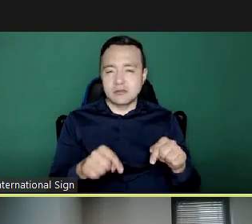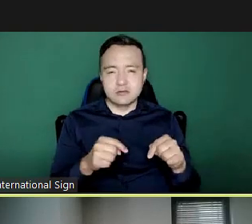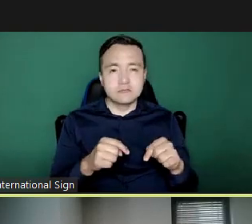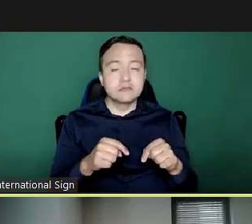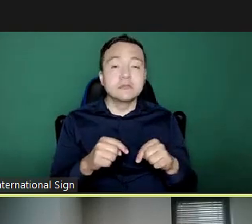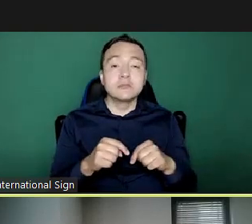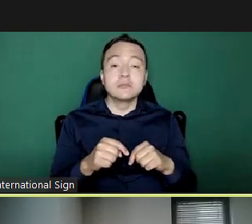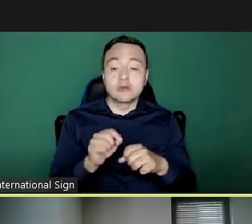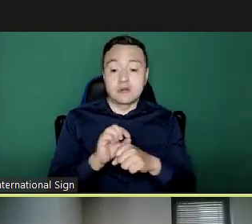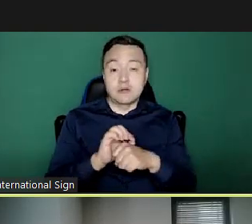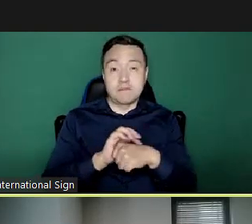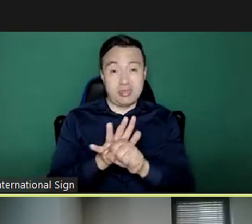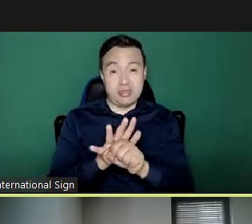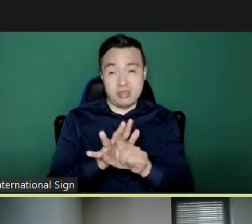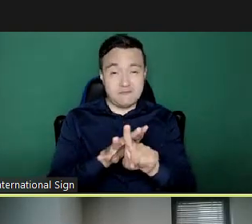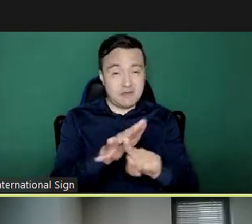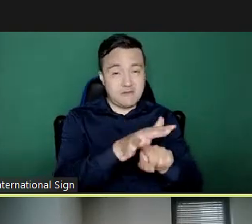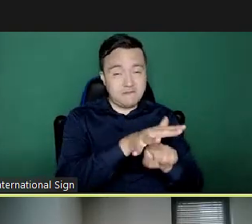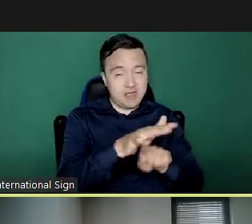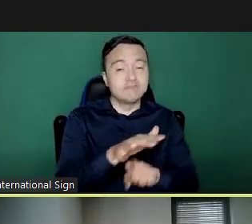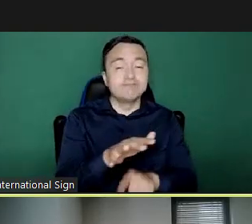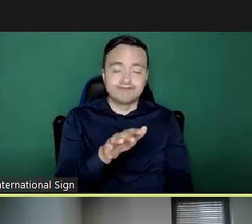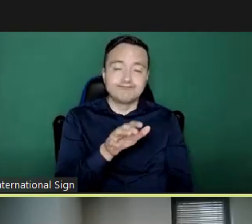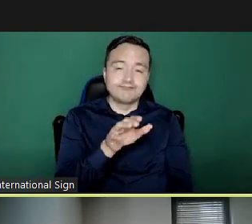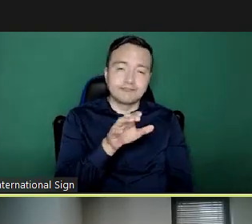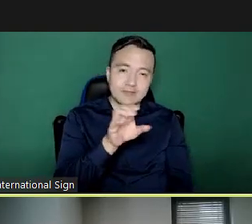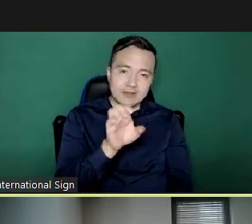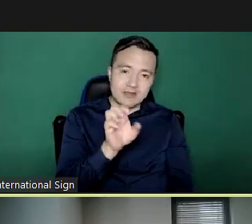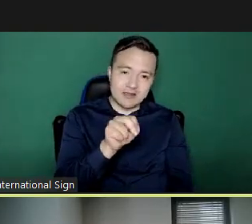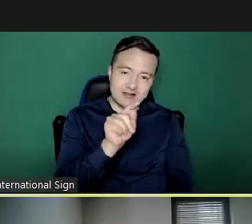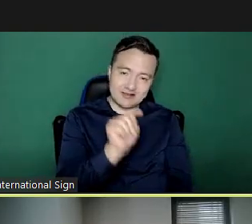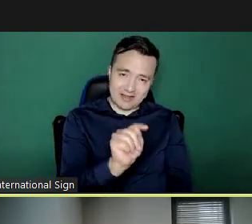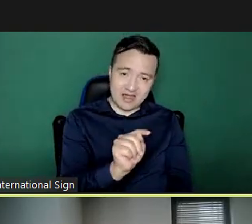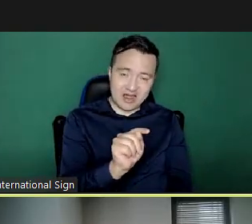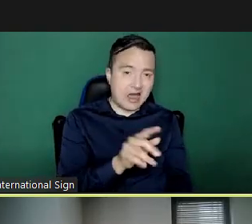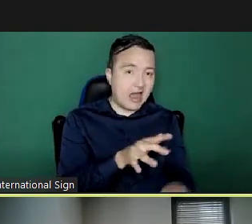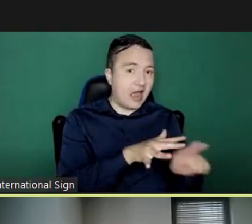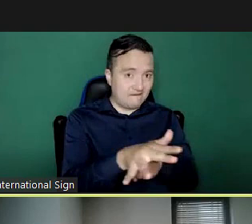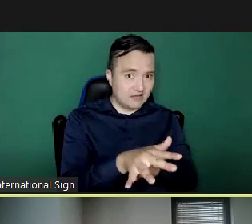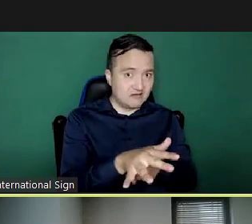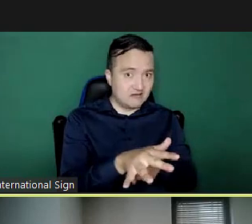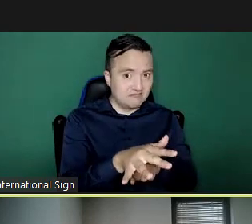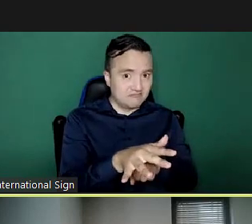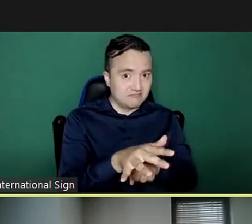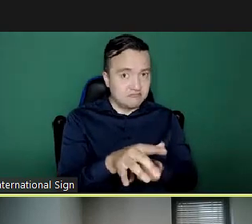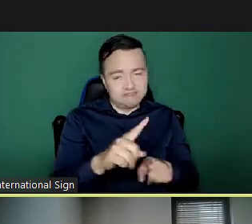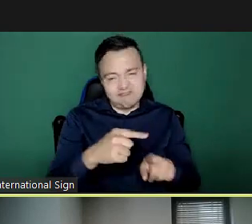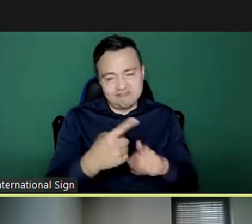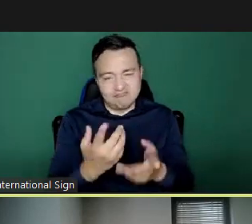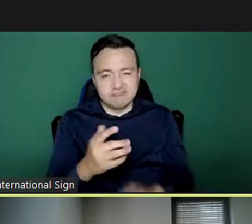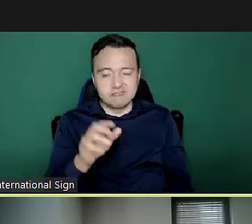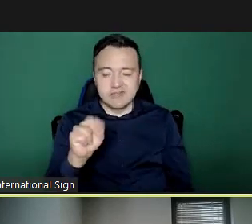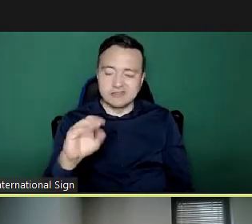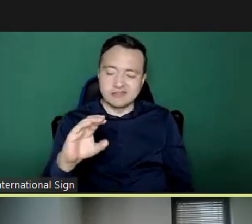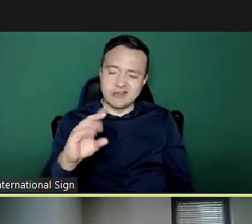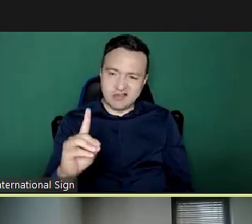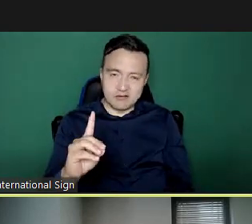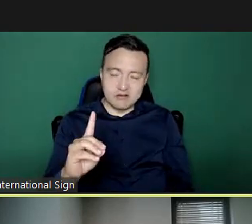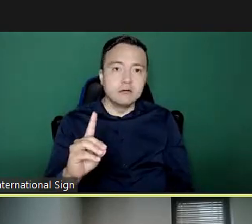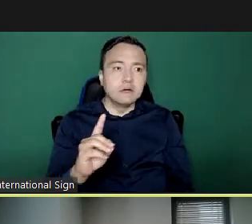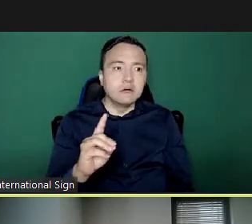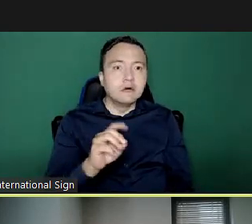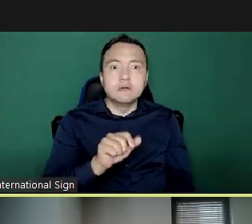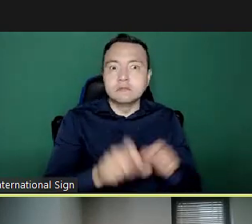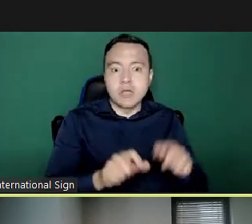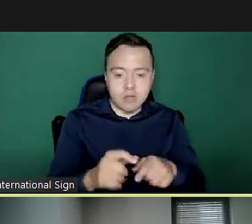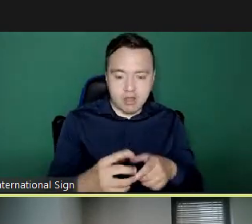ERTs precisamente porque las personas con NTs eran más vulnerables al virus y era necesario